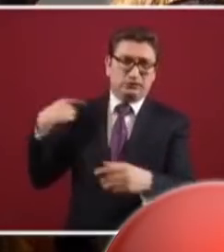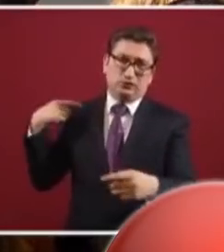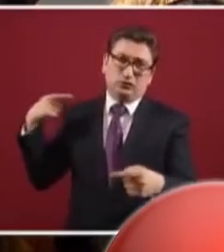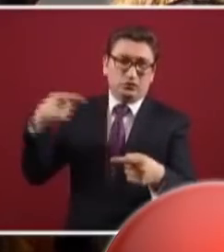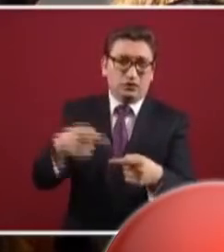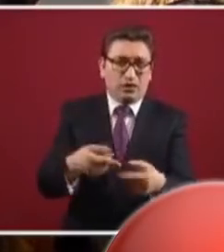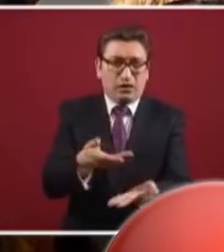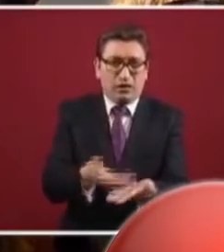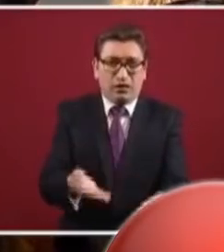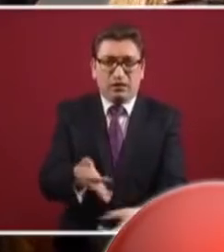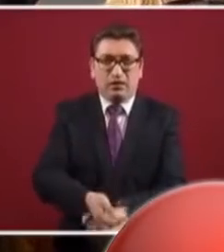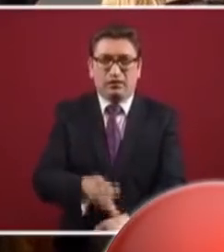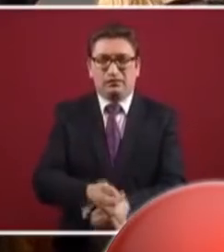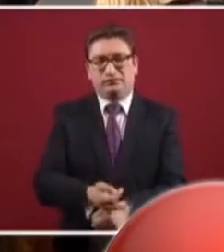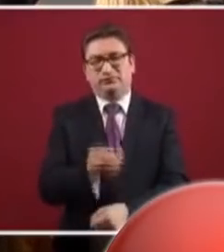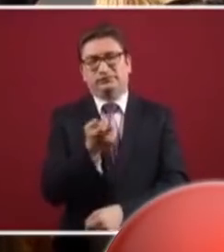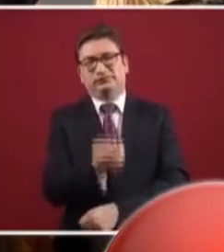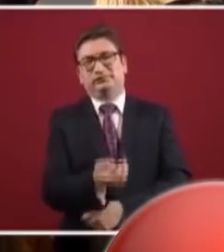las